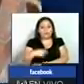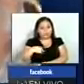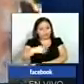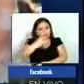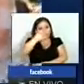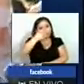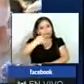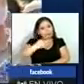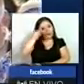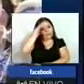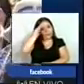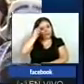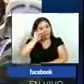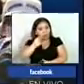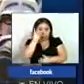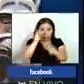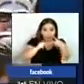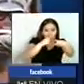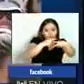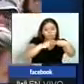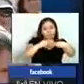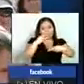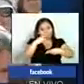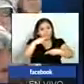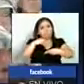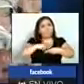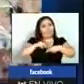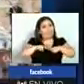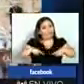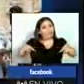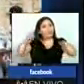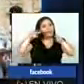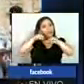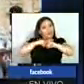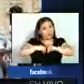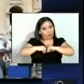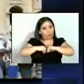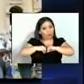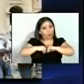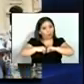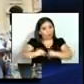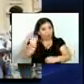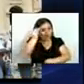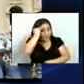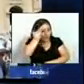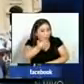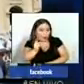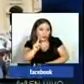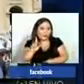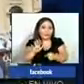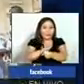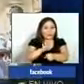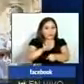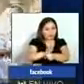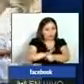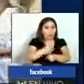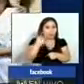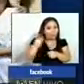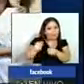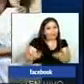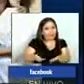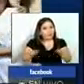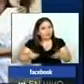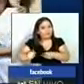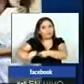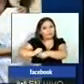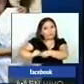y trabajo Son los dos mejores custodios de la virtud No basta saber las cosas Es necesario practicarlas